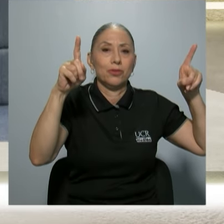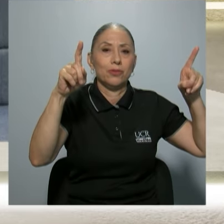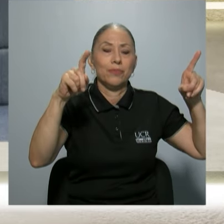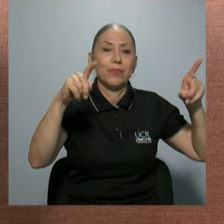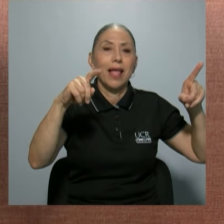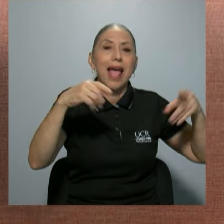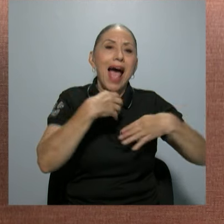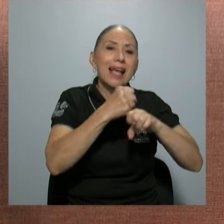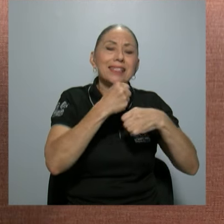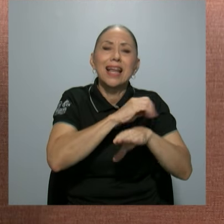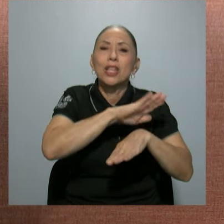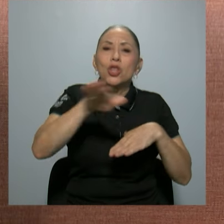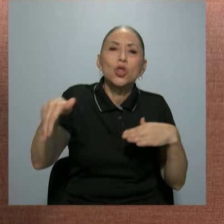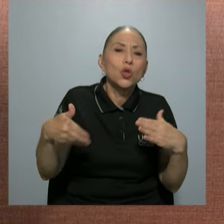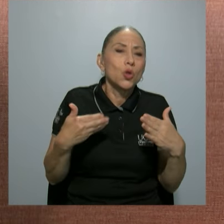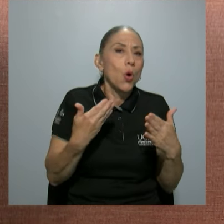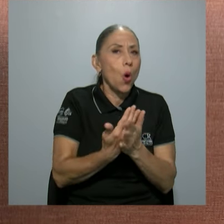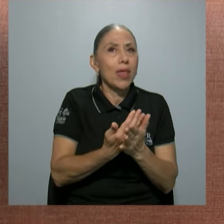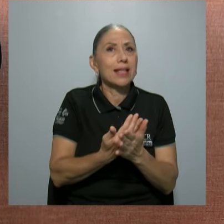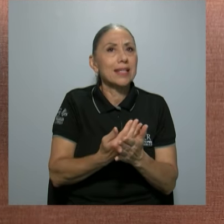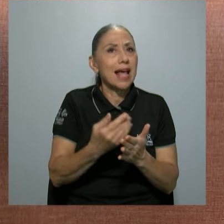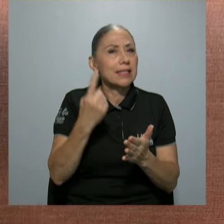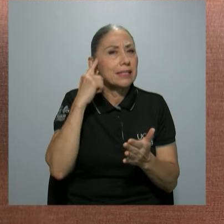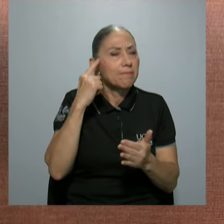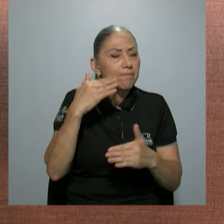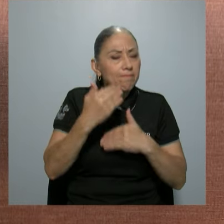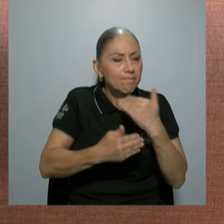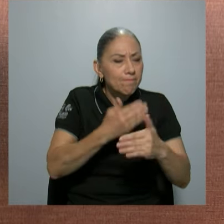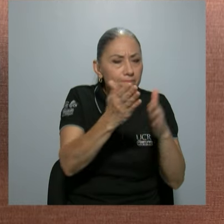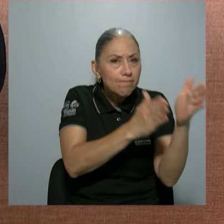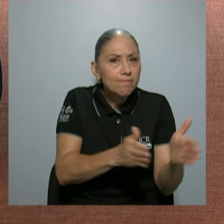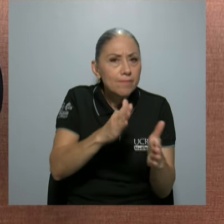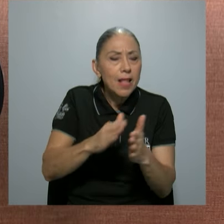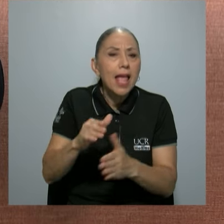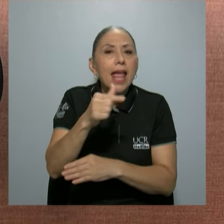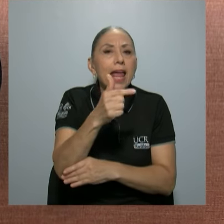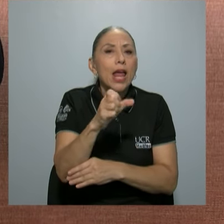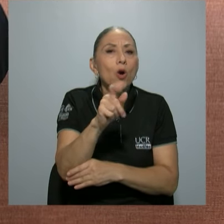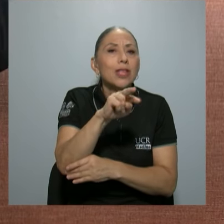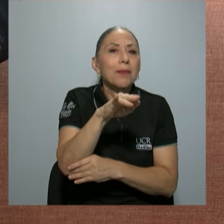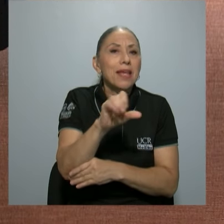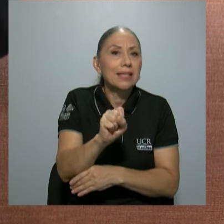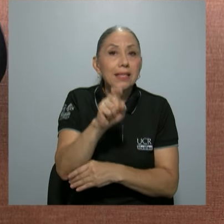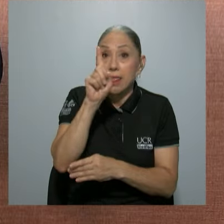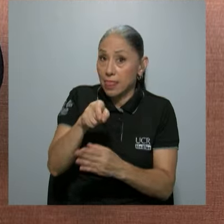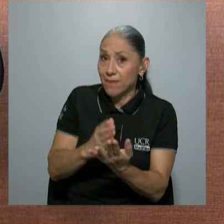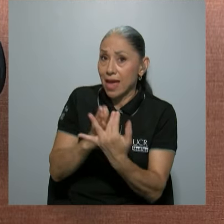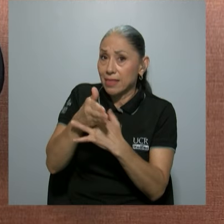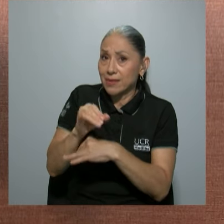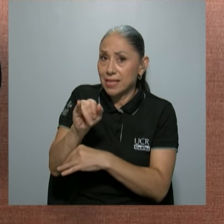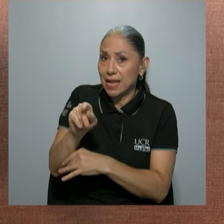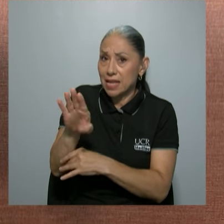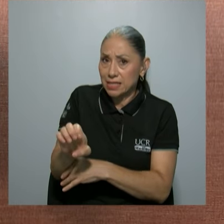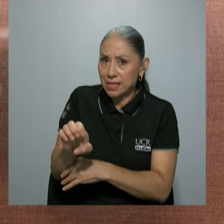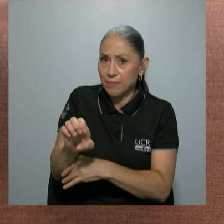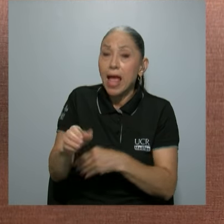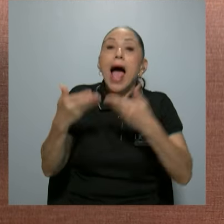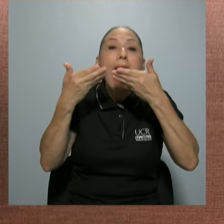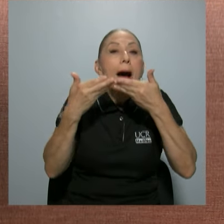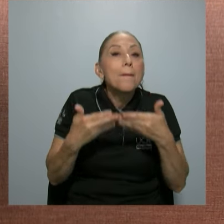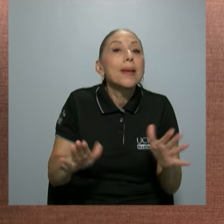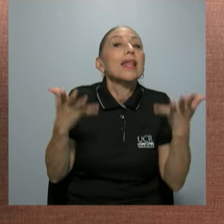proyecciones geotérmicas, que eso tiene que ser a través del ICE, las proyecciones de desarrollo geotérmico que yo estoy planteando, ampliando la que ya existe en